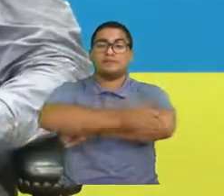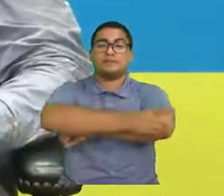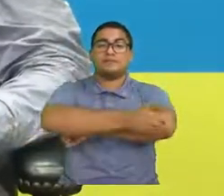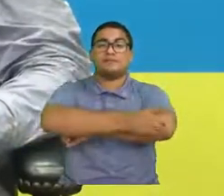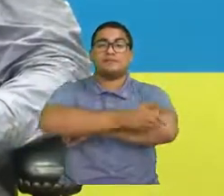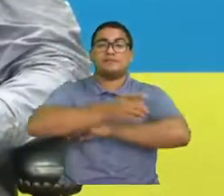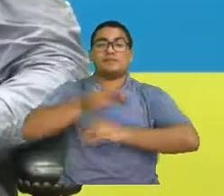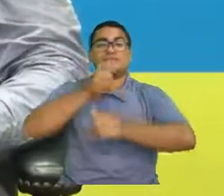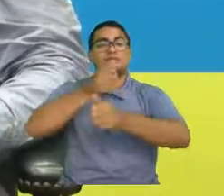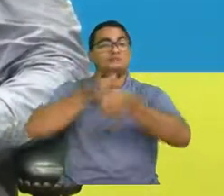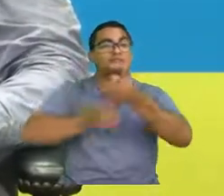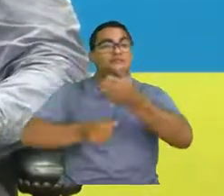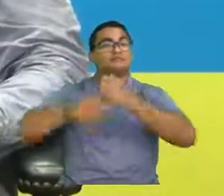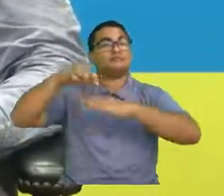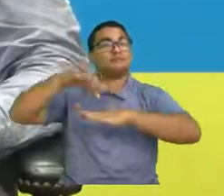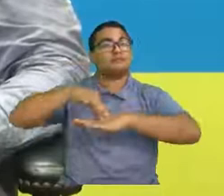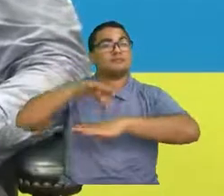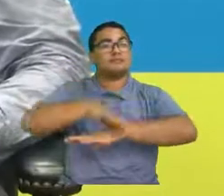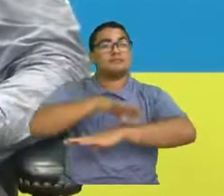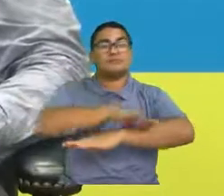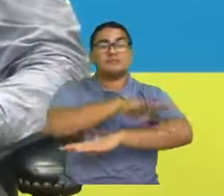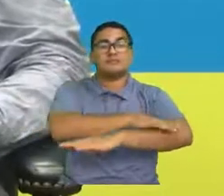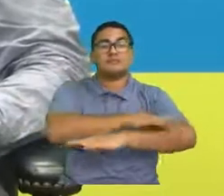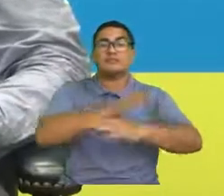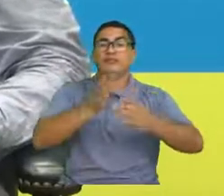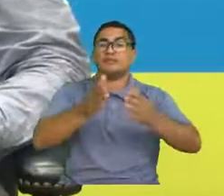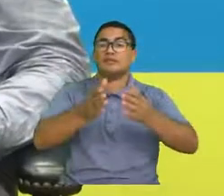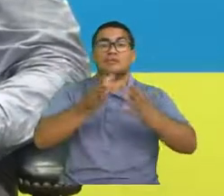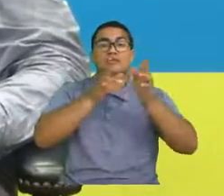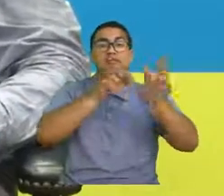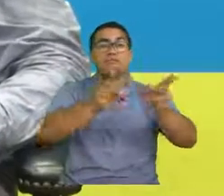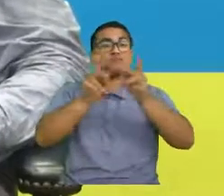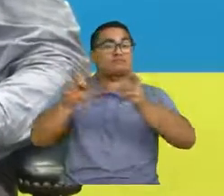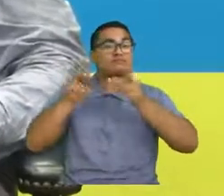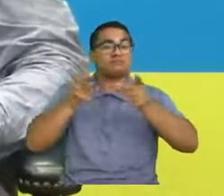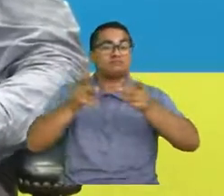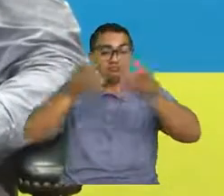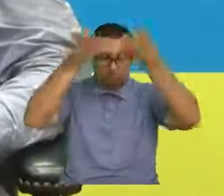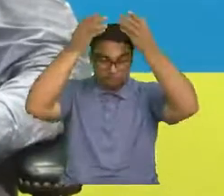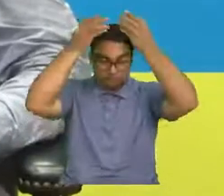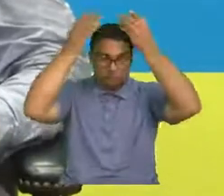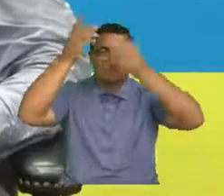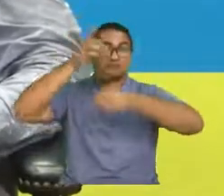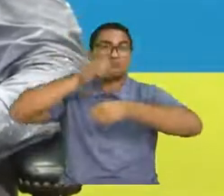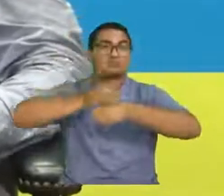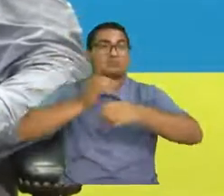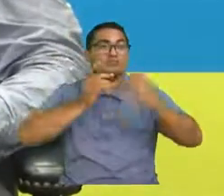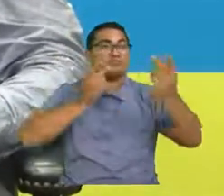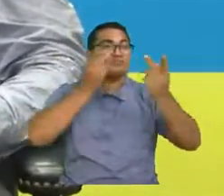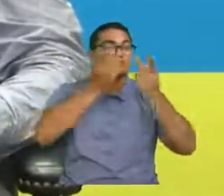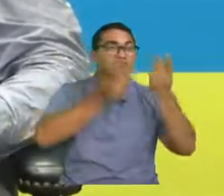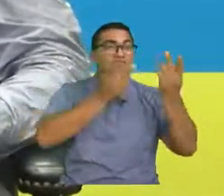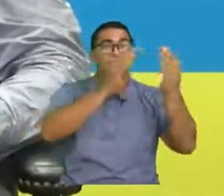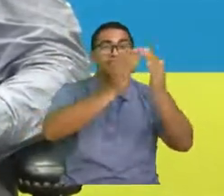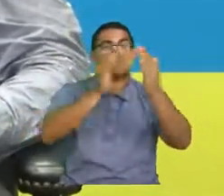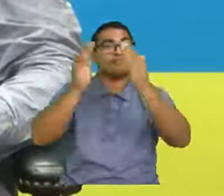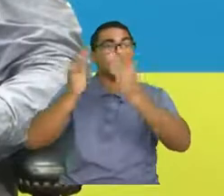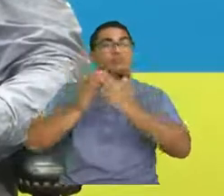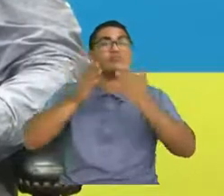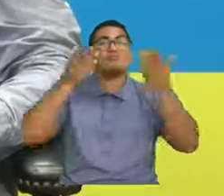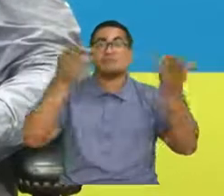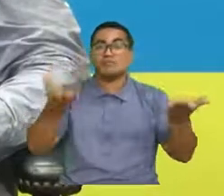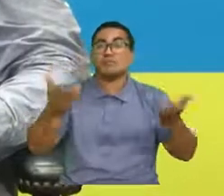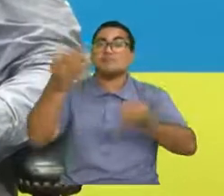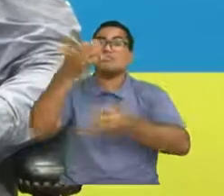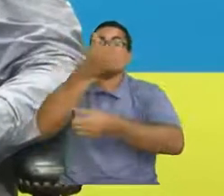compañera Rosario Murillo, han orientado al personal de salud ir casa a casa, estar en los centros de salud para aplicar este